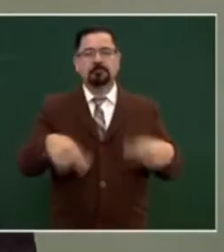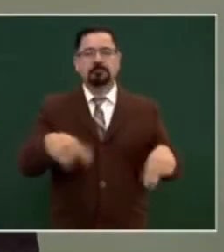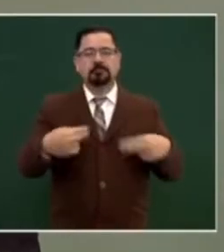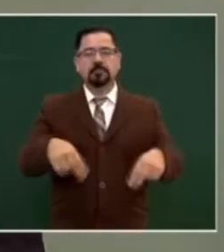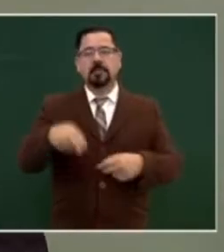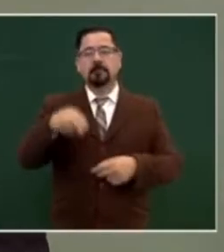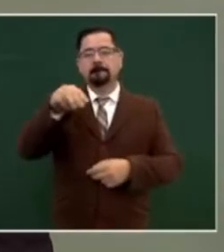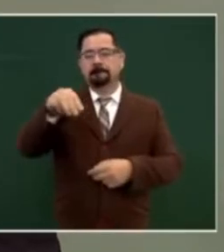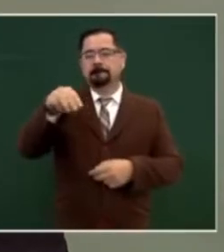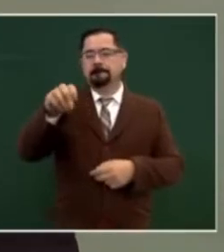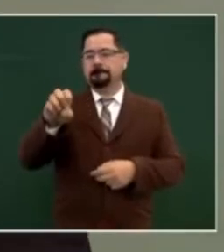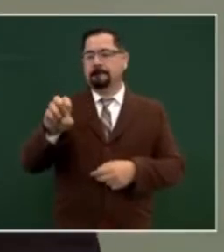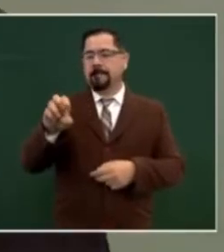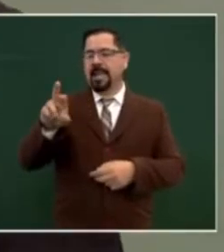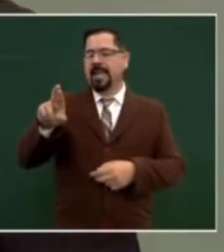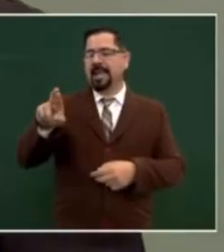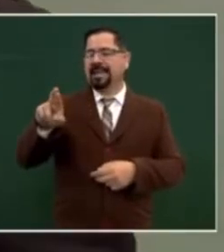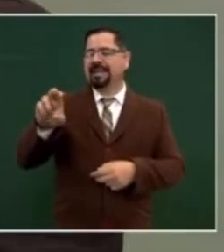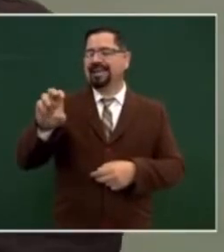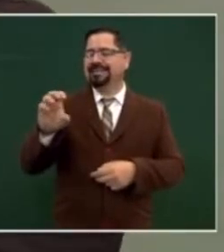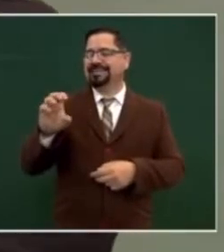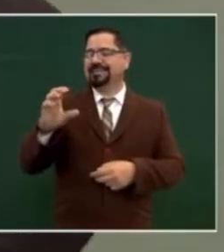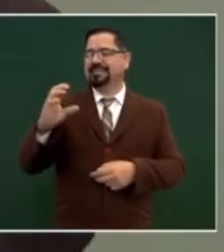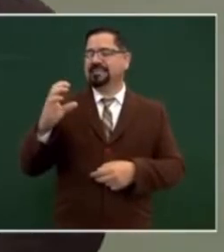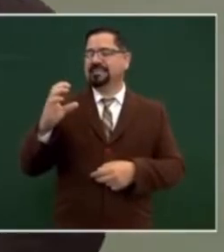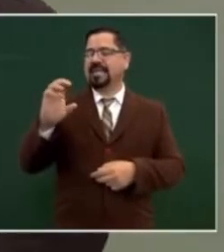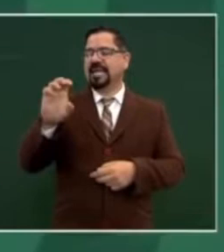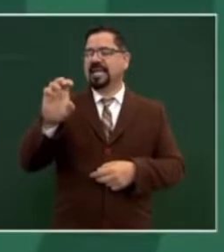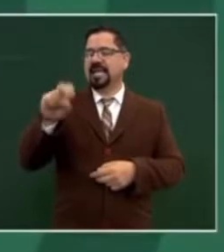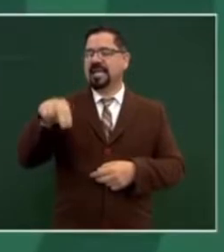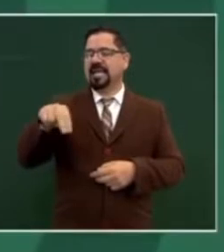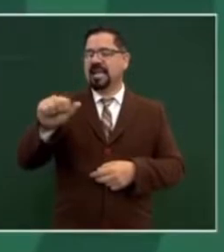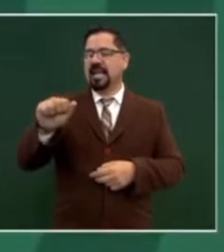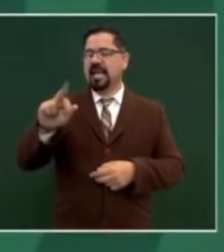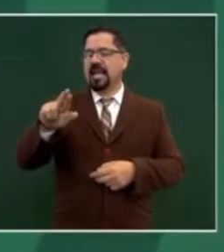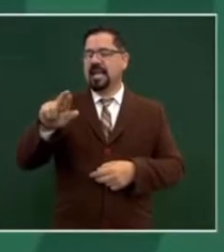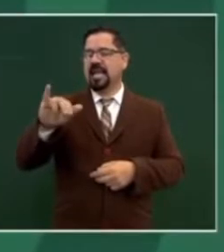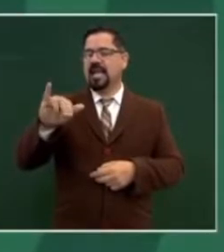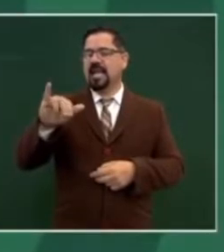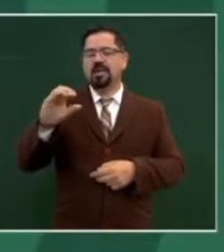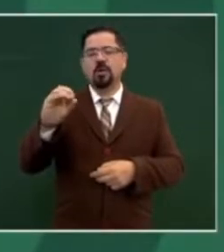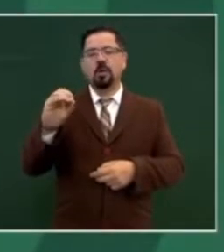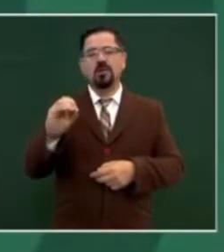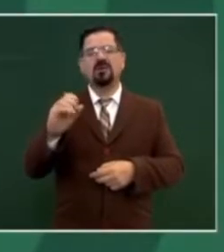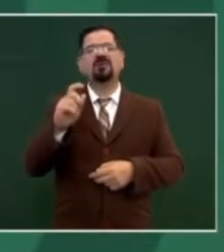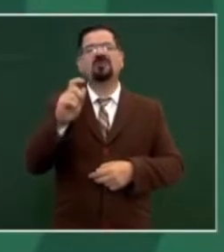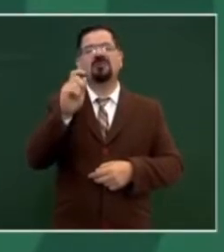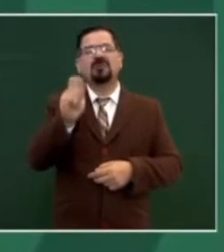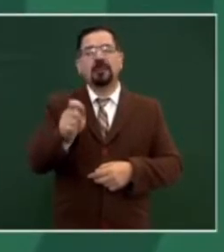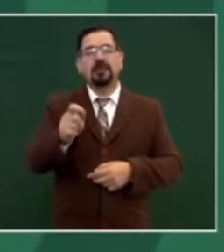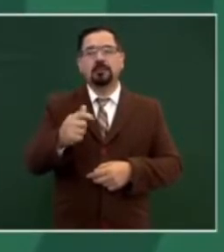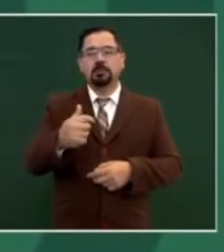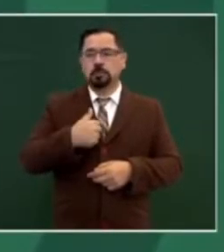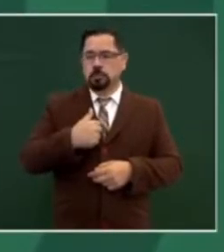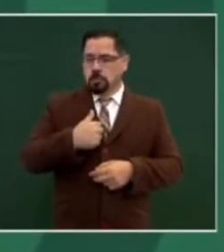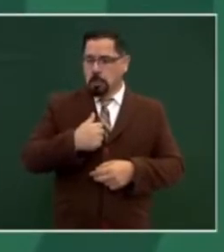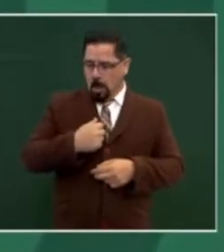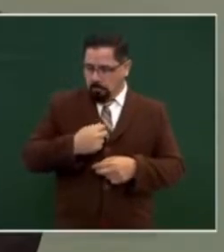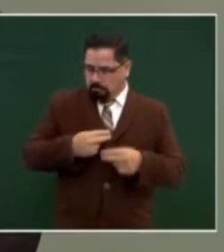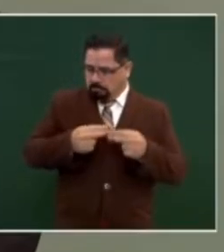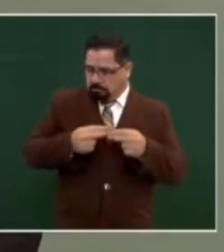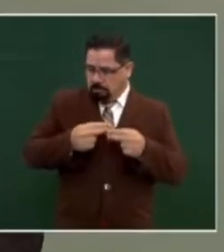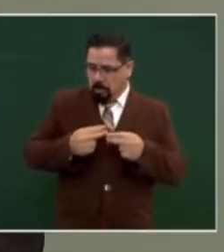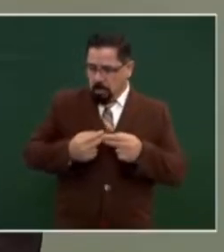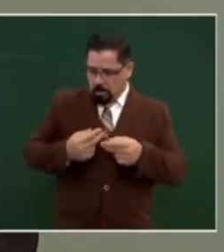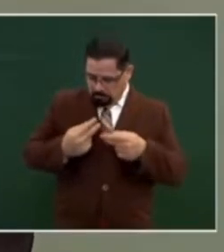es el que se vende o se alquila para golpear que no